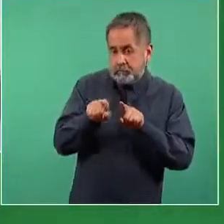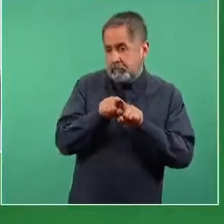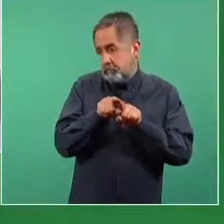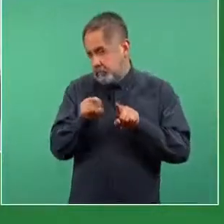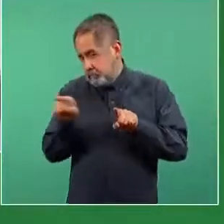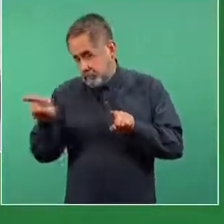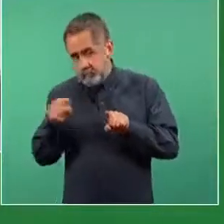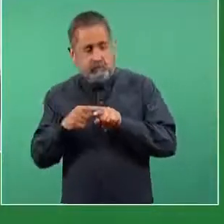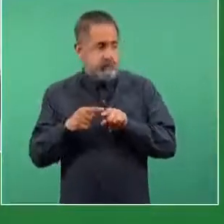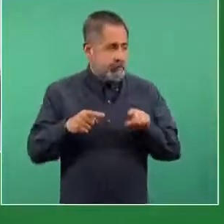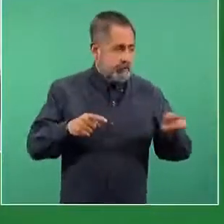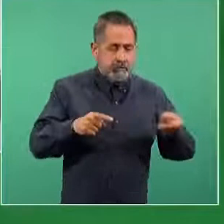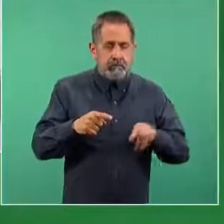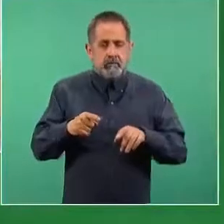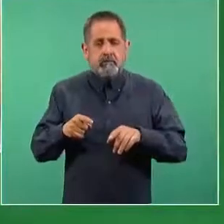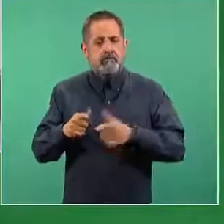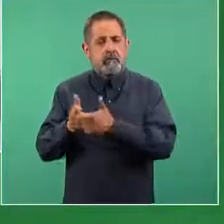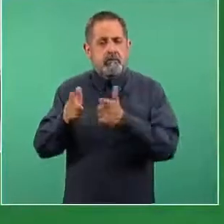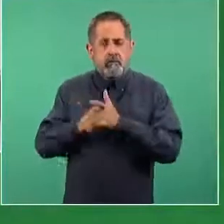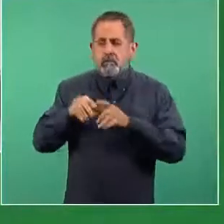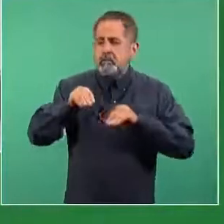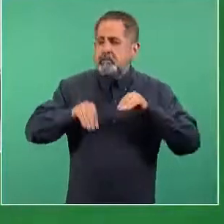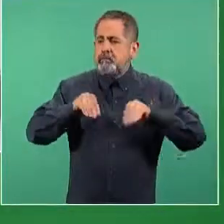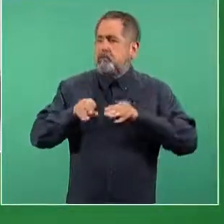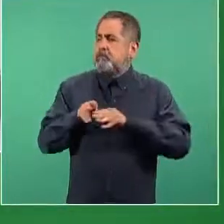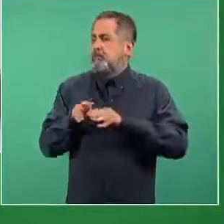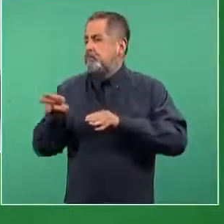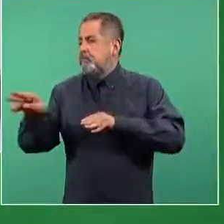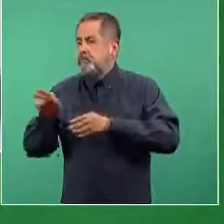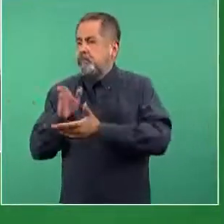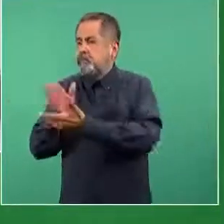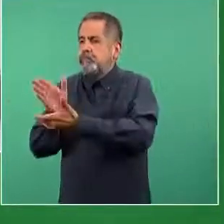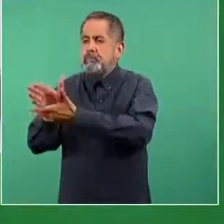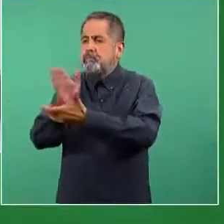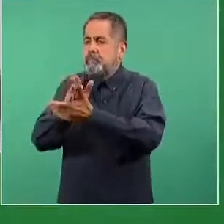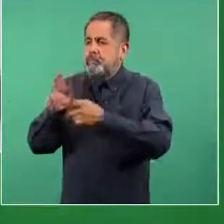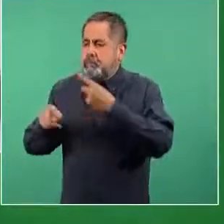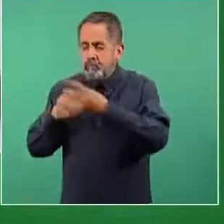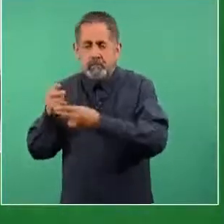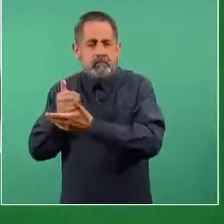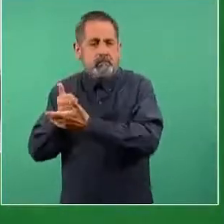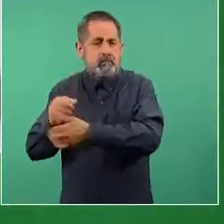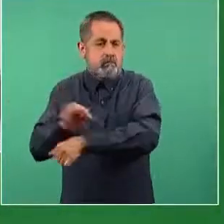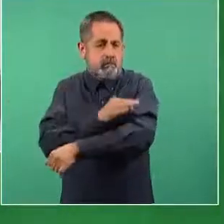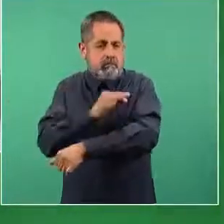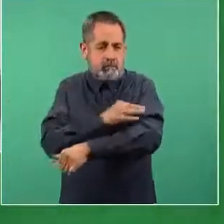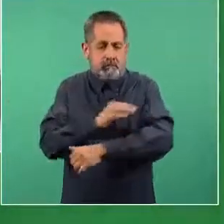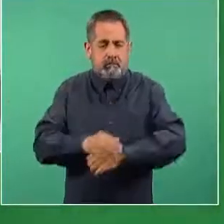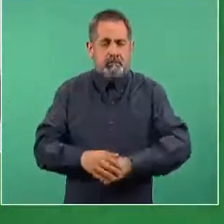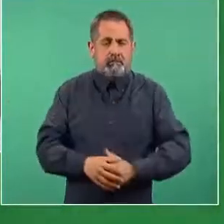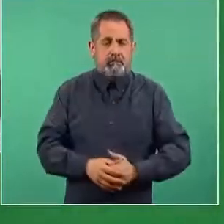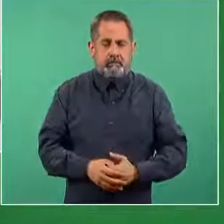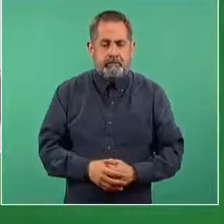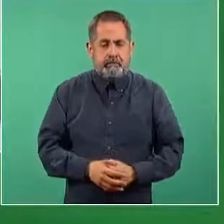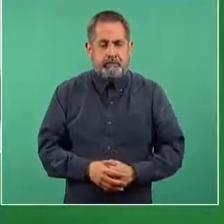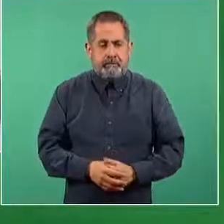las itinerantes y las brigadas escalonadas. La siguiente lámina.